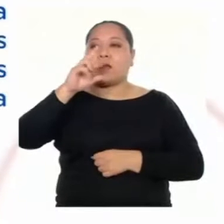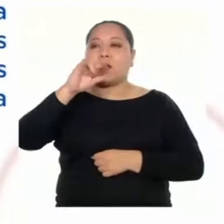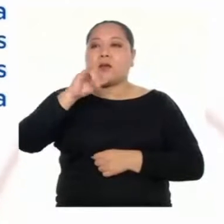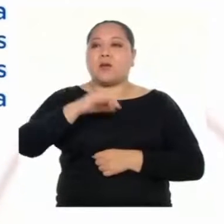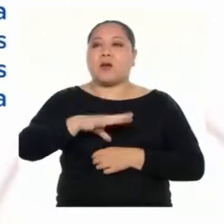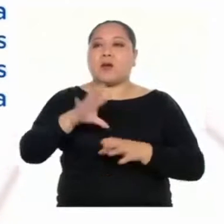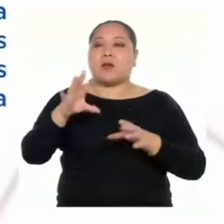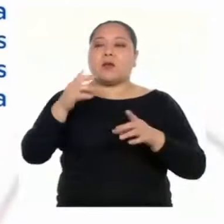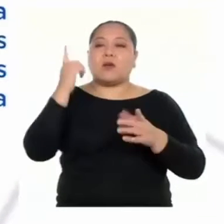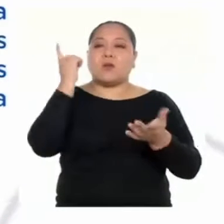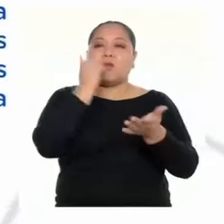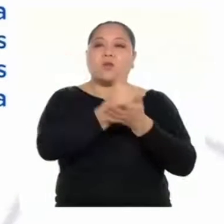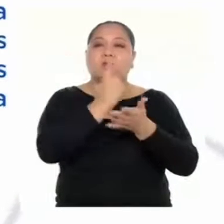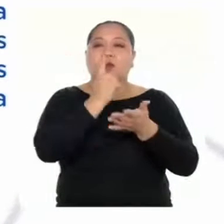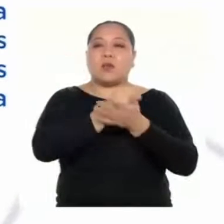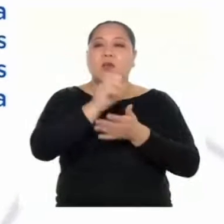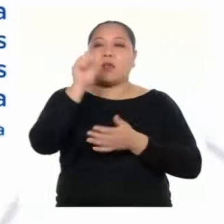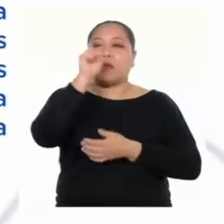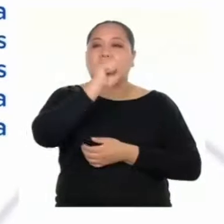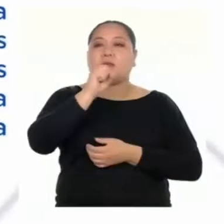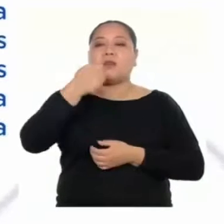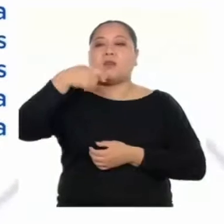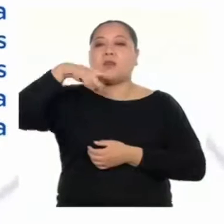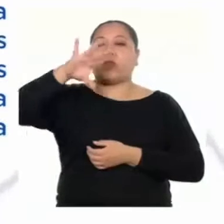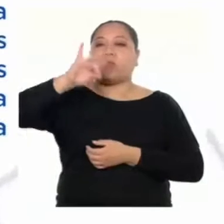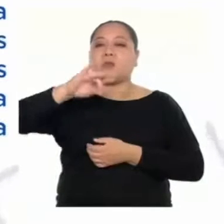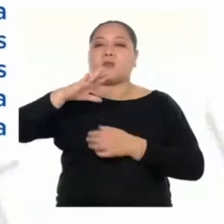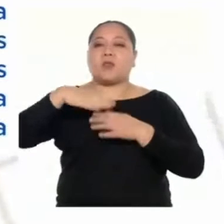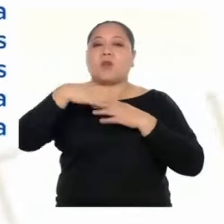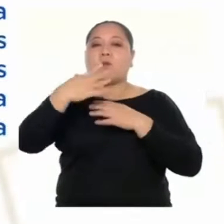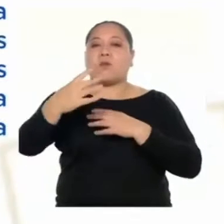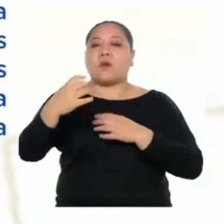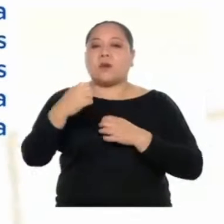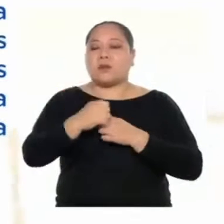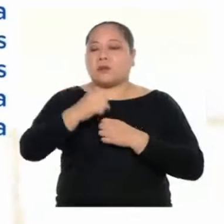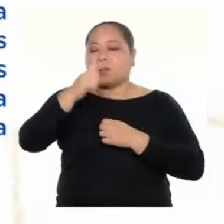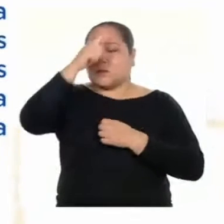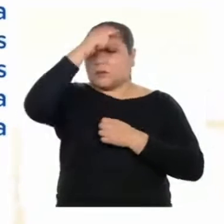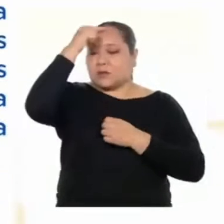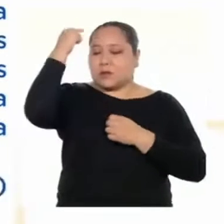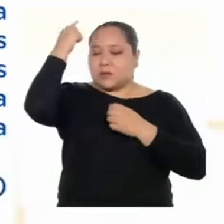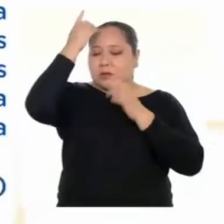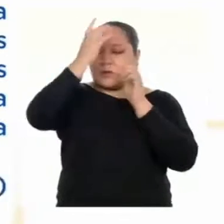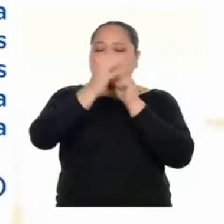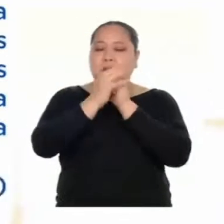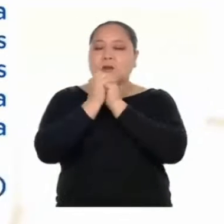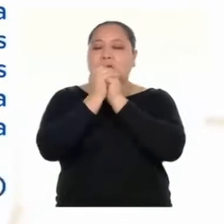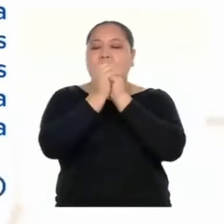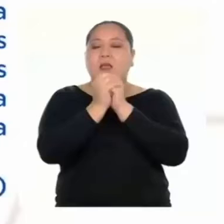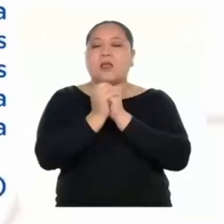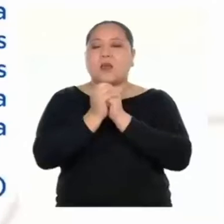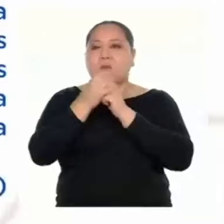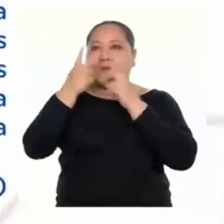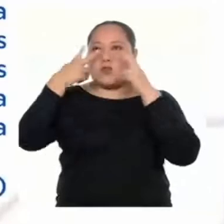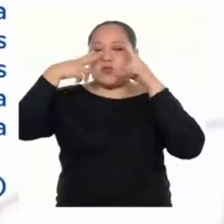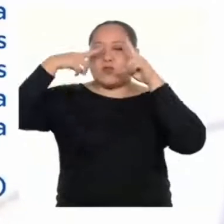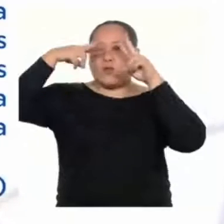siglo XVIII, y posteriormente santificada por sus visiones místicas.